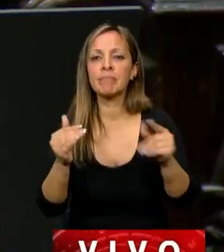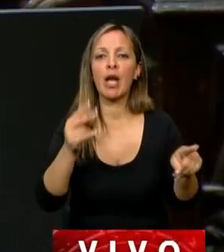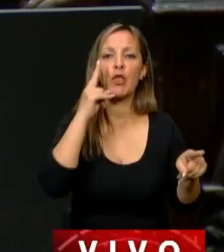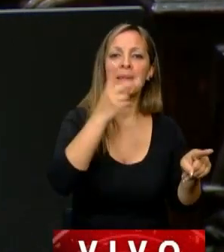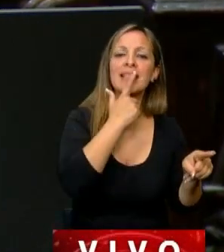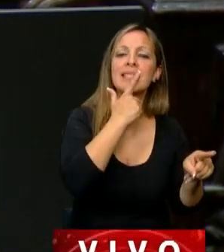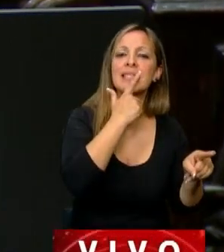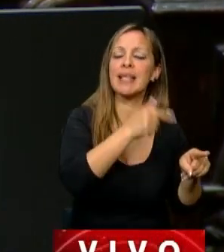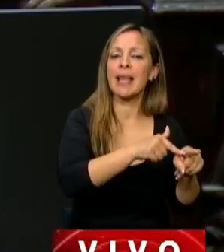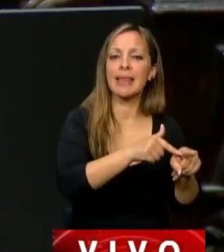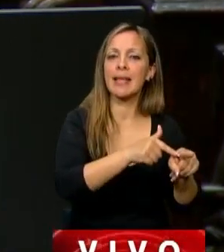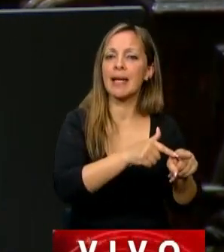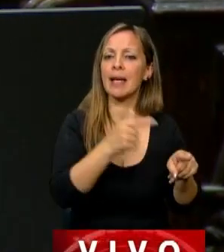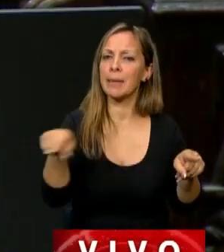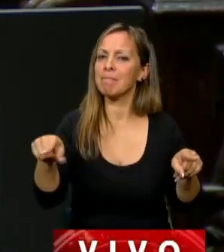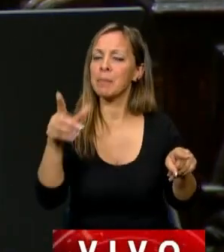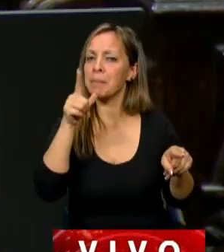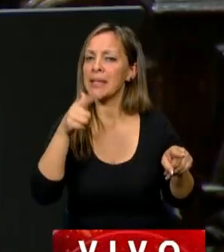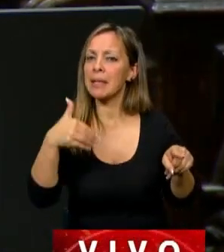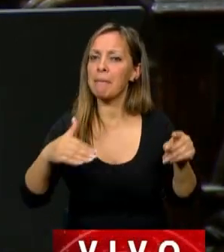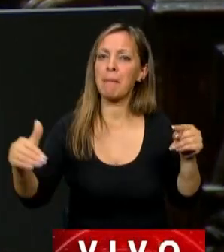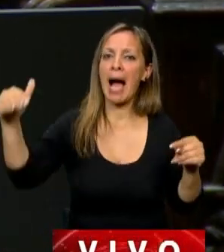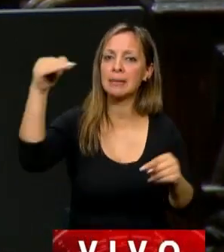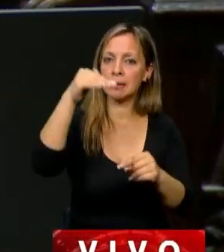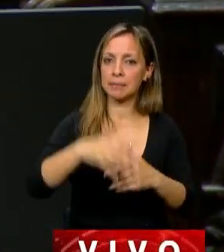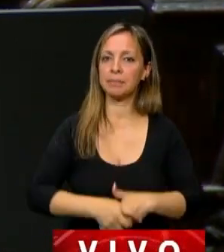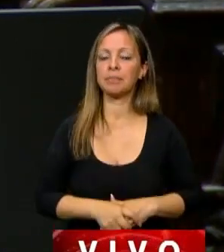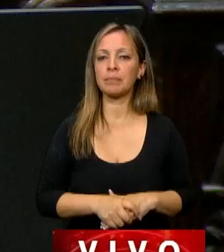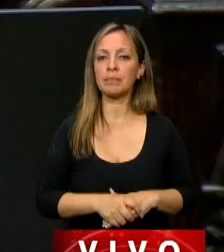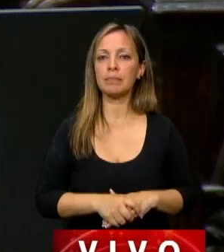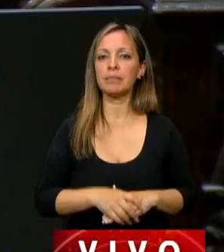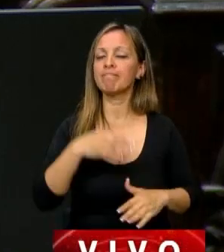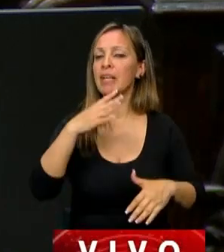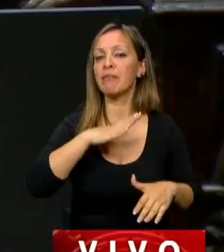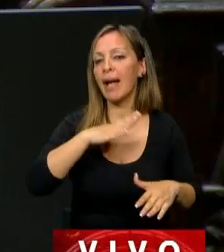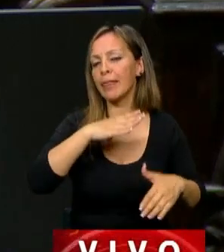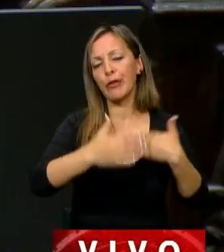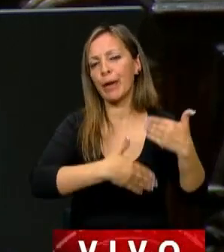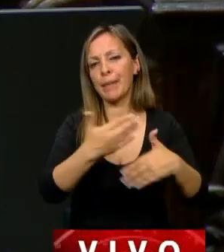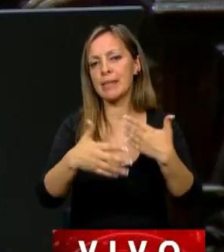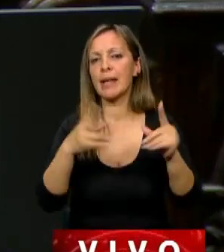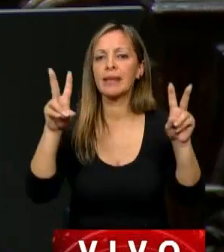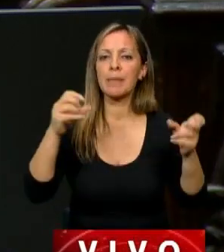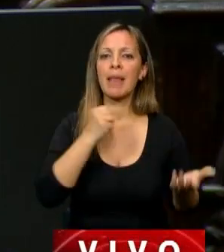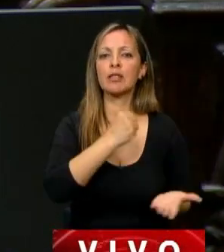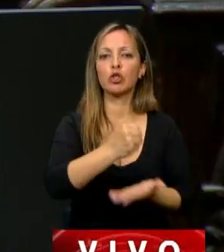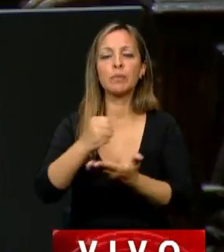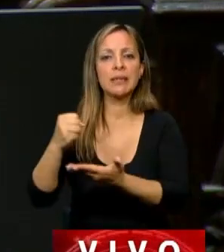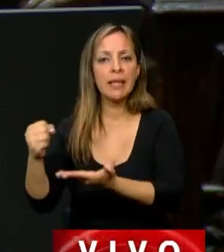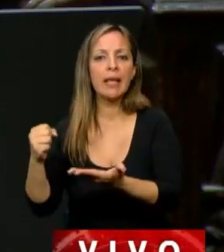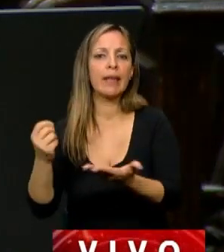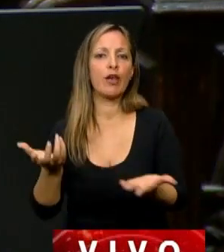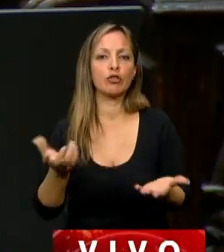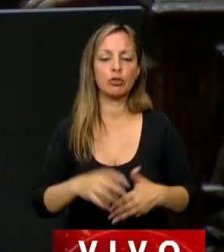con una tendencia a recuperar y probablemente sobrepasar esos niveles. No se avanzó en los subsidios, en la eliminación